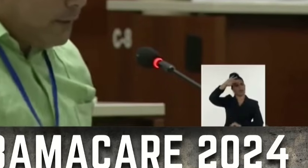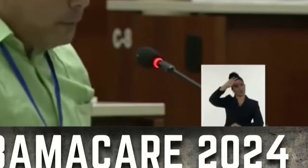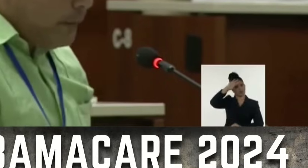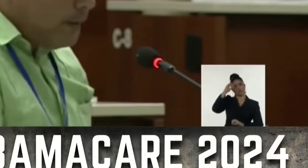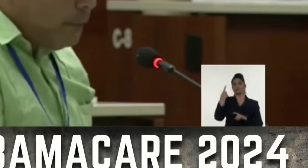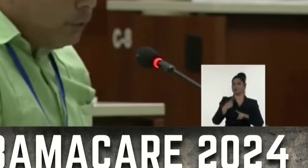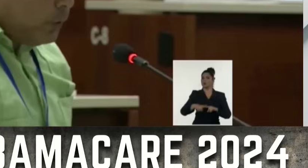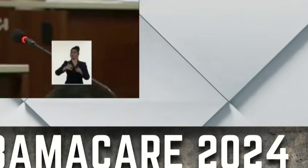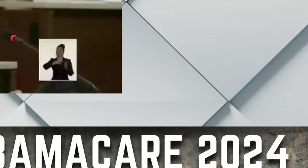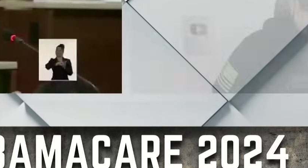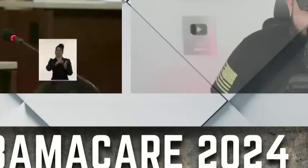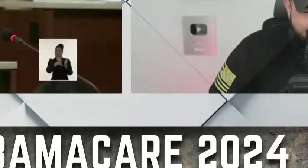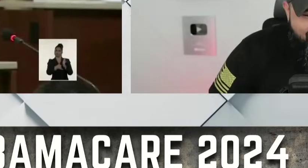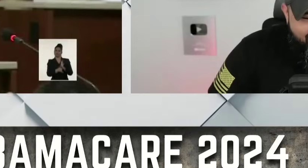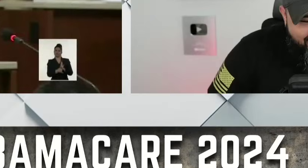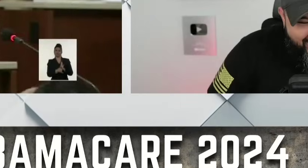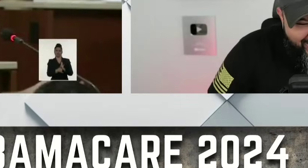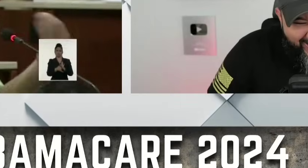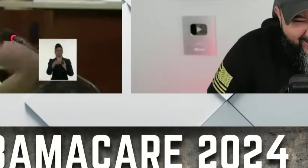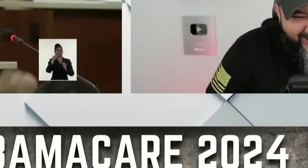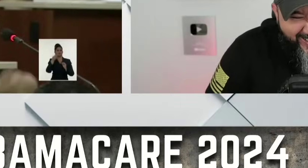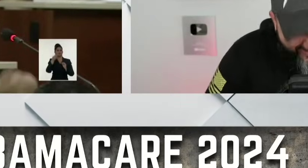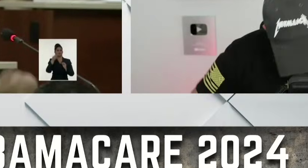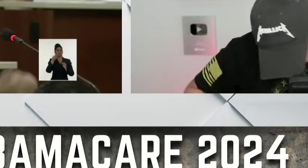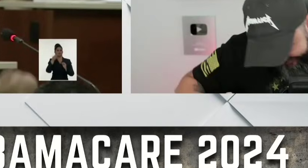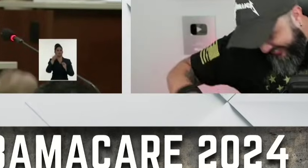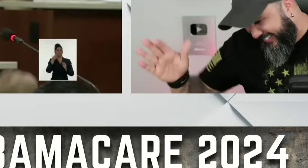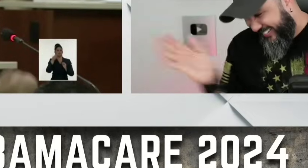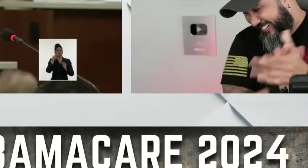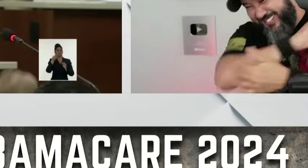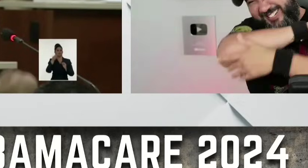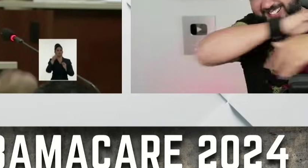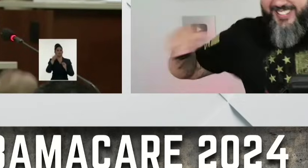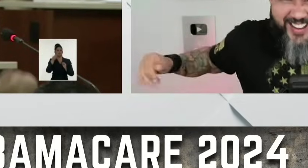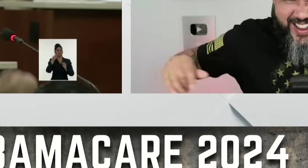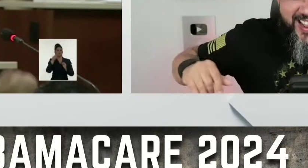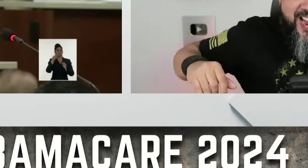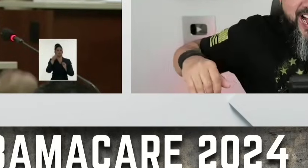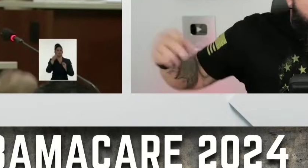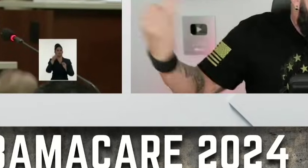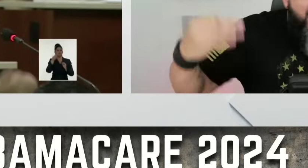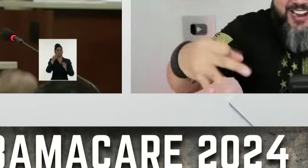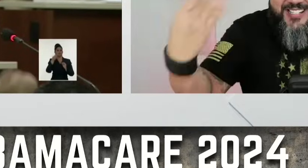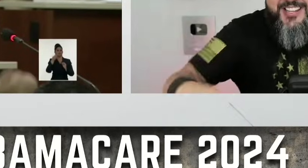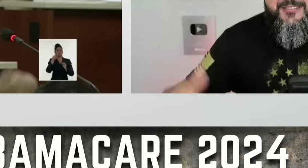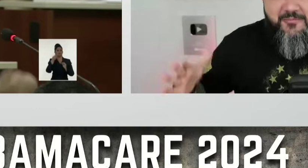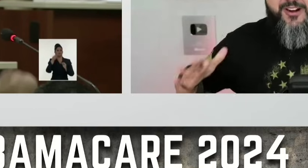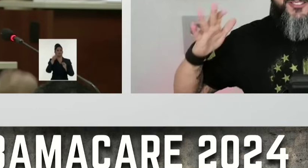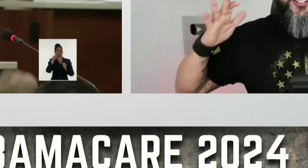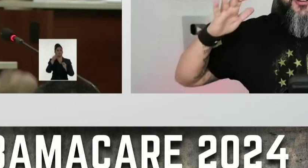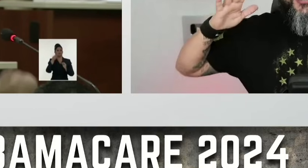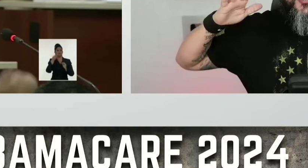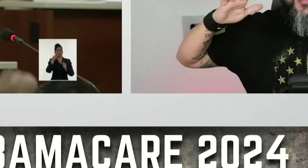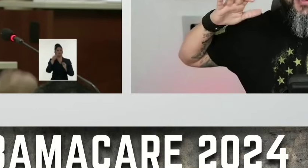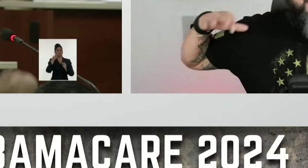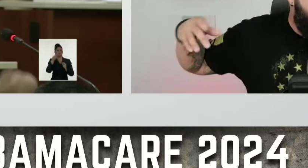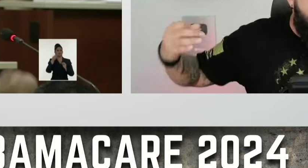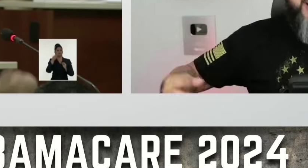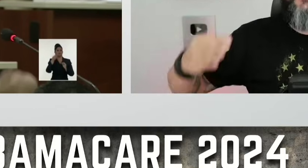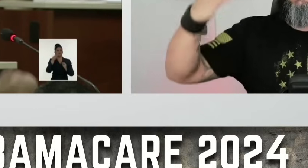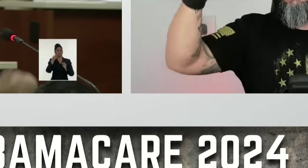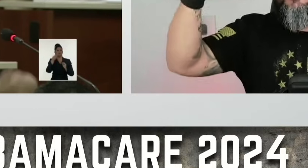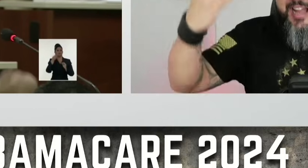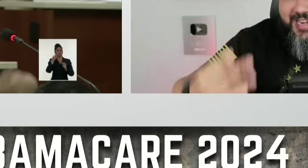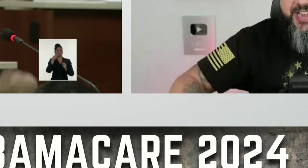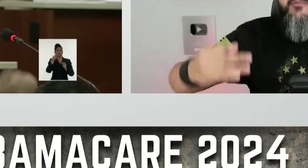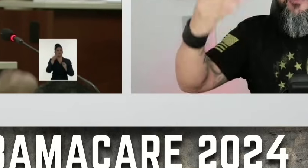teoría marxista y el pensamiento latinoamericano en la Ahora sí vamos a construir el socialismo y